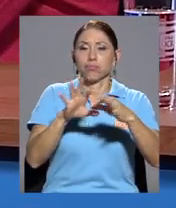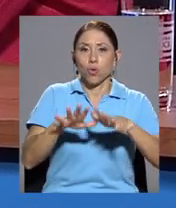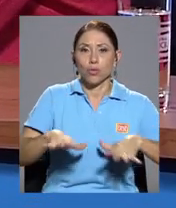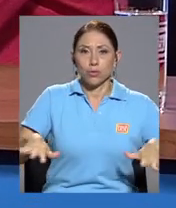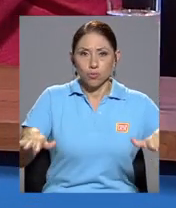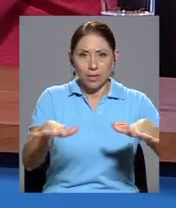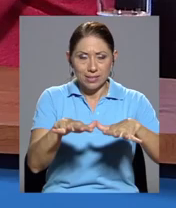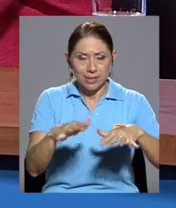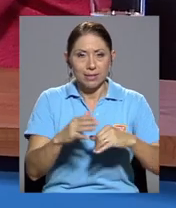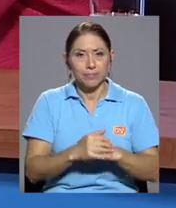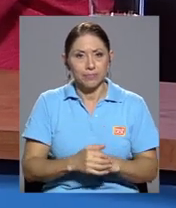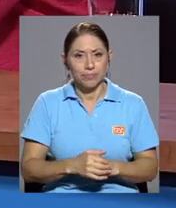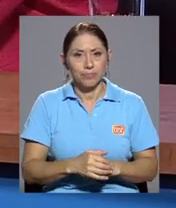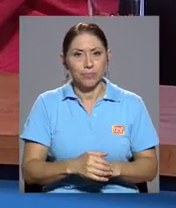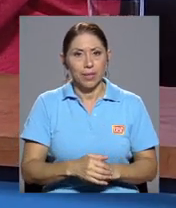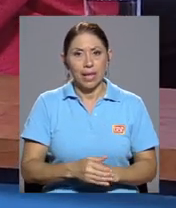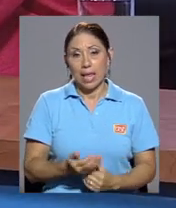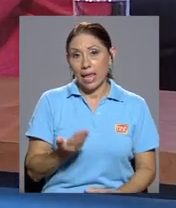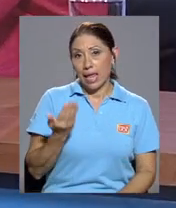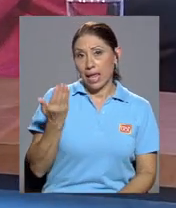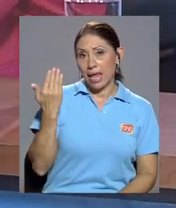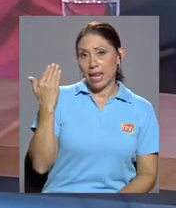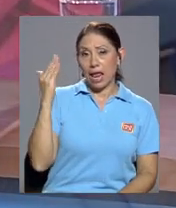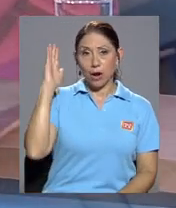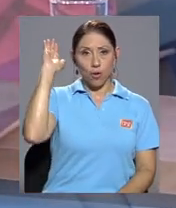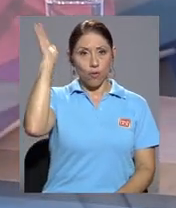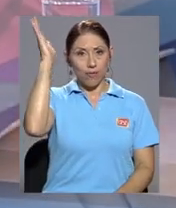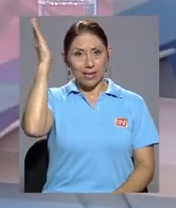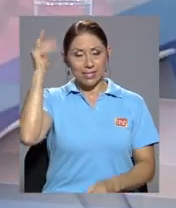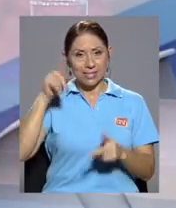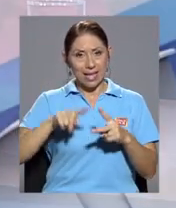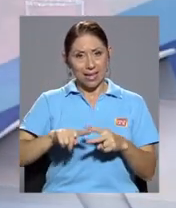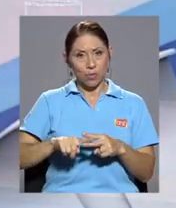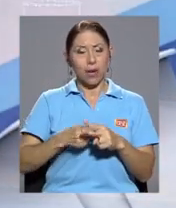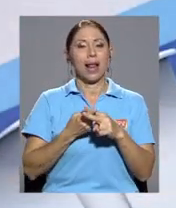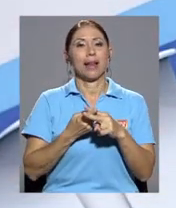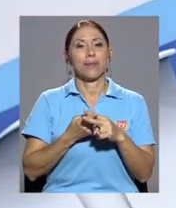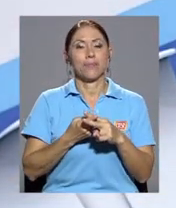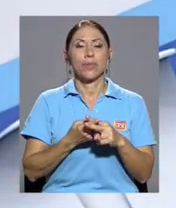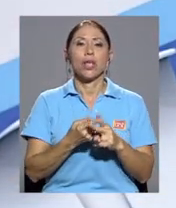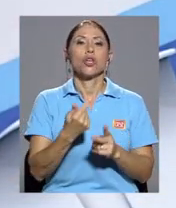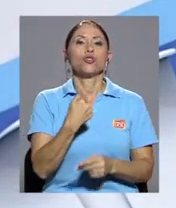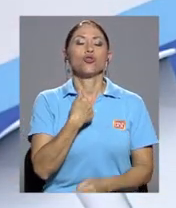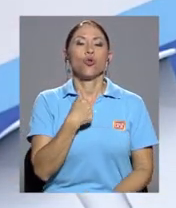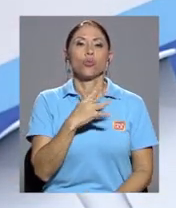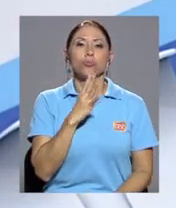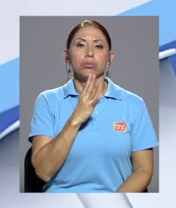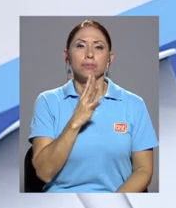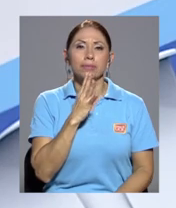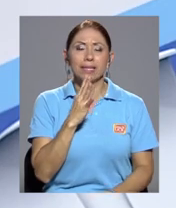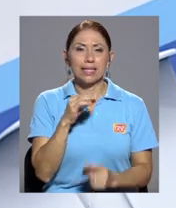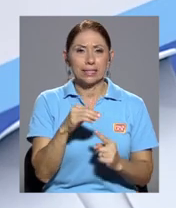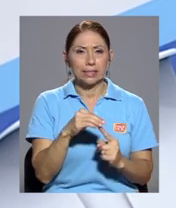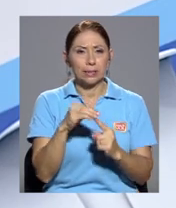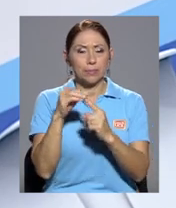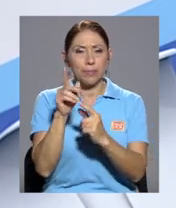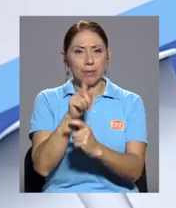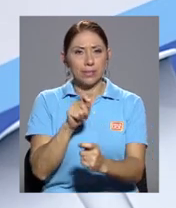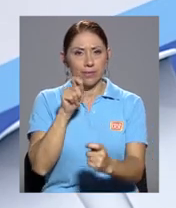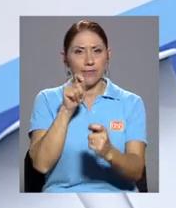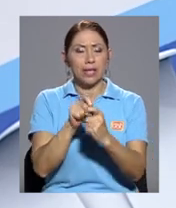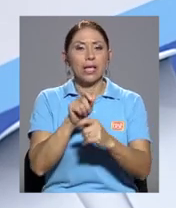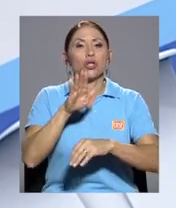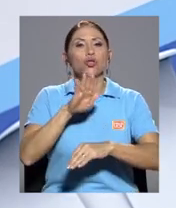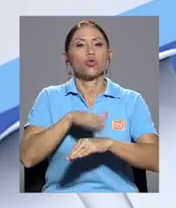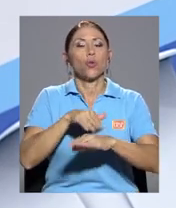la conferencia o disertación inaugural yo hice referencia expresa más bien